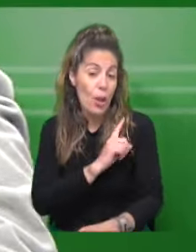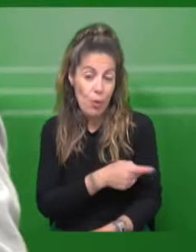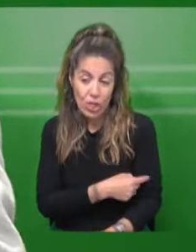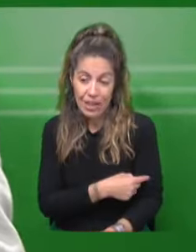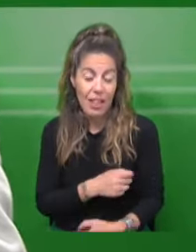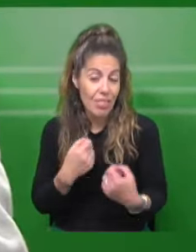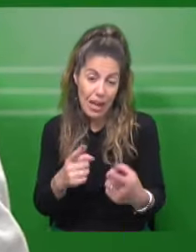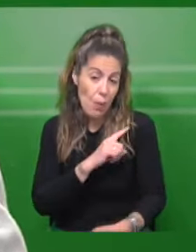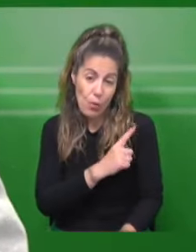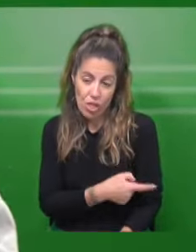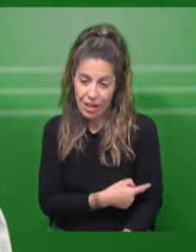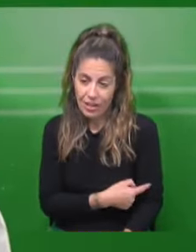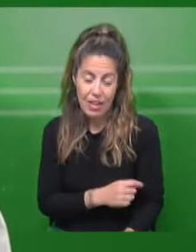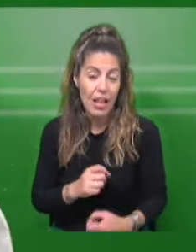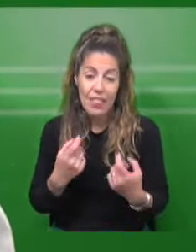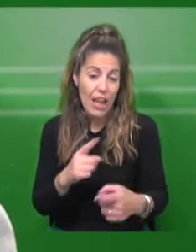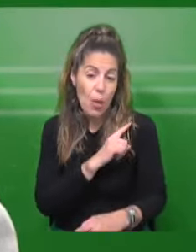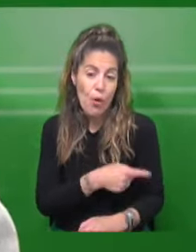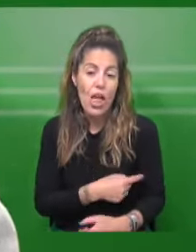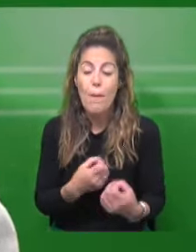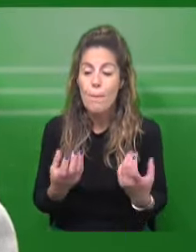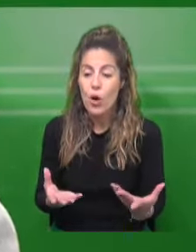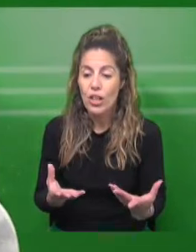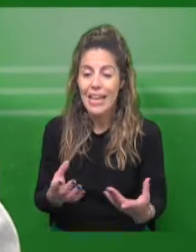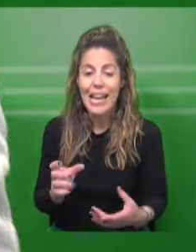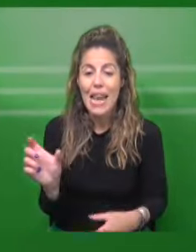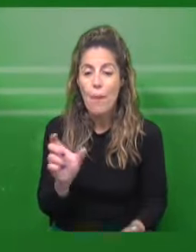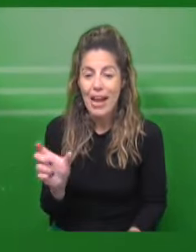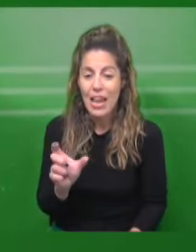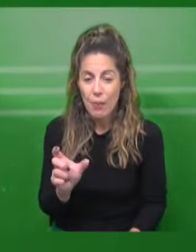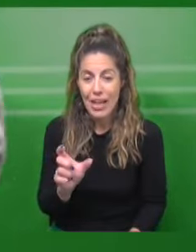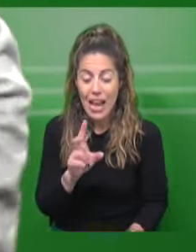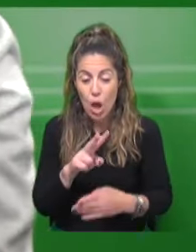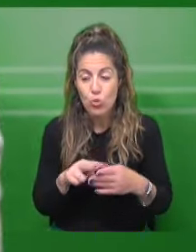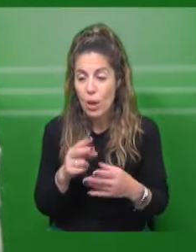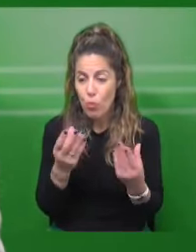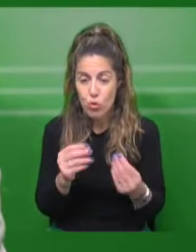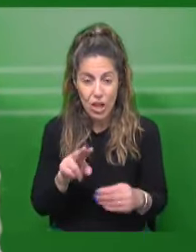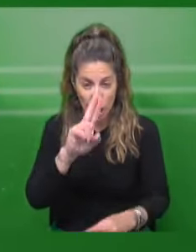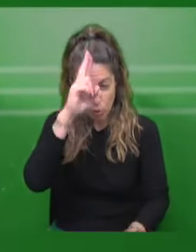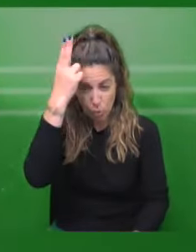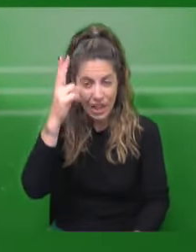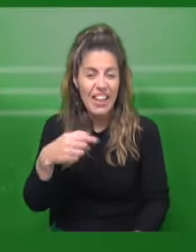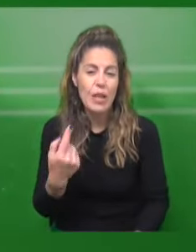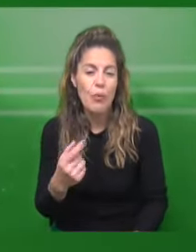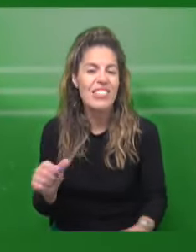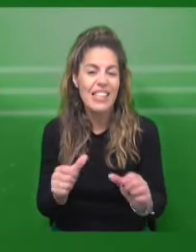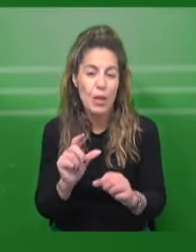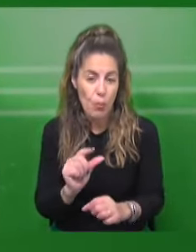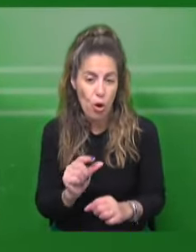decís darles poder darles poder y porque y la palabra la la usamos mucho en Uruguay después se aplica poco